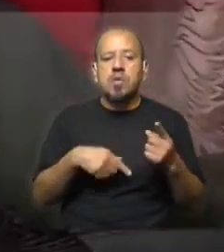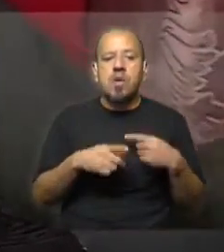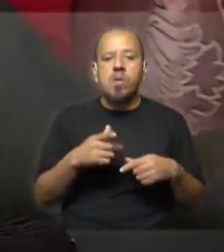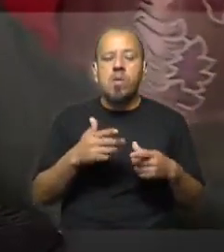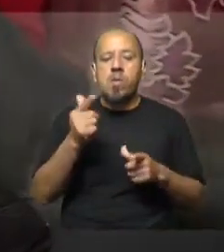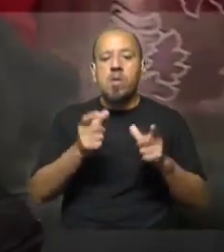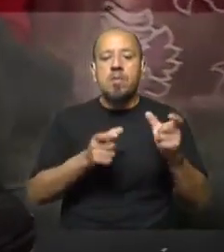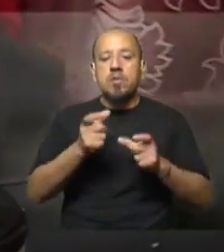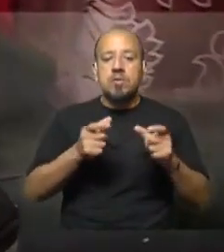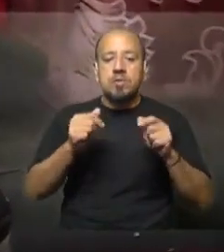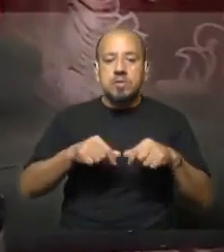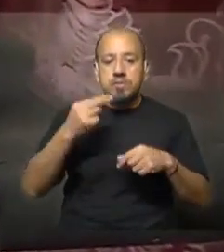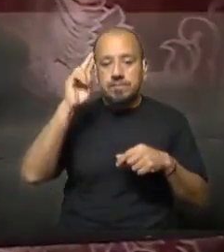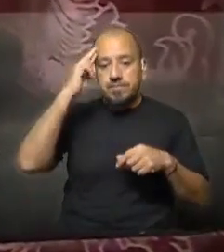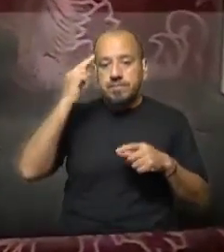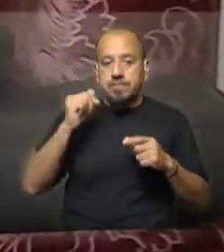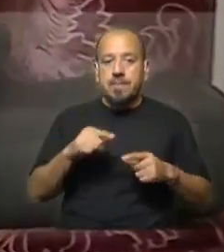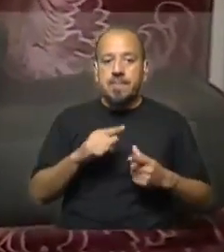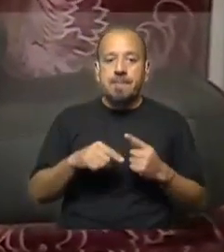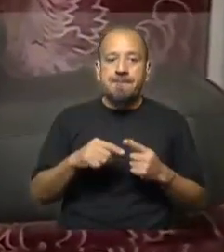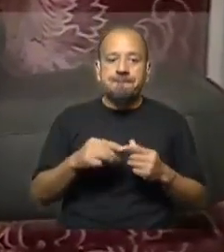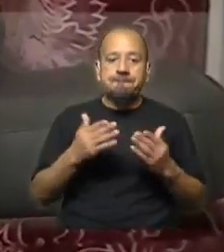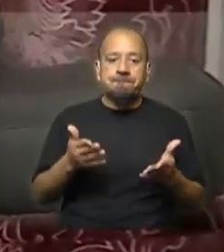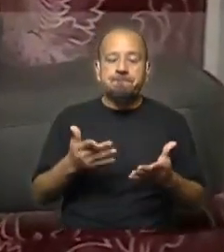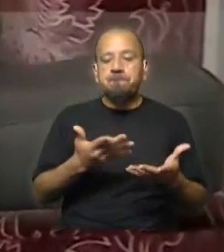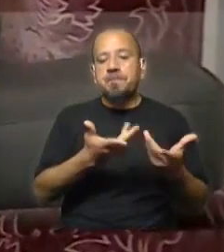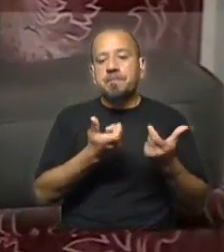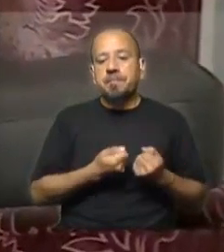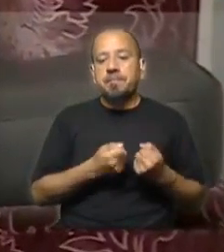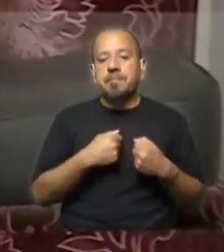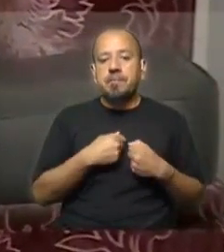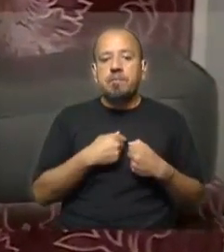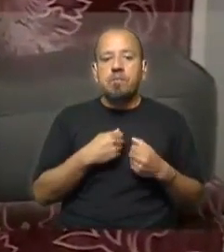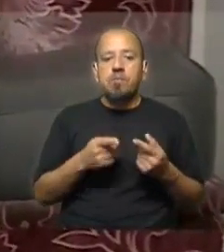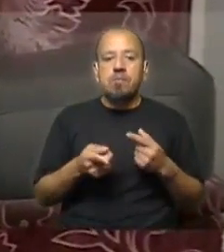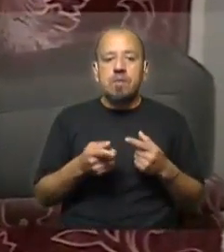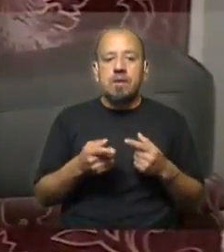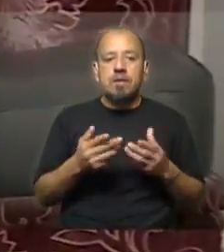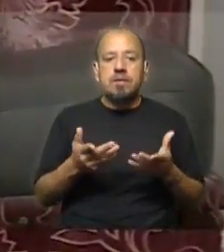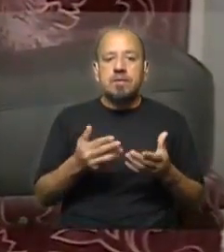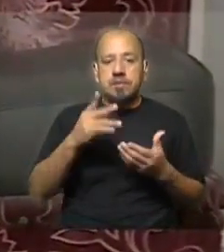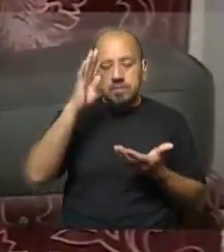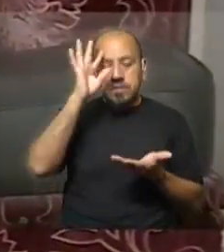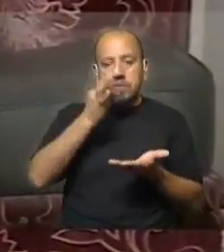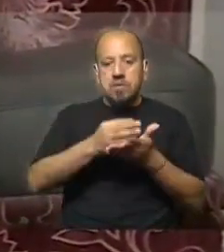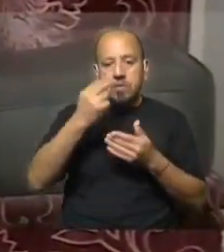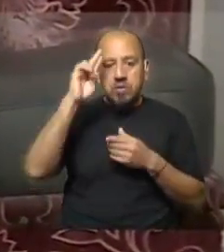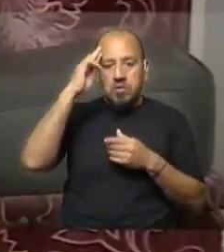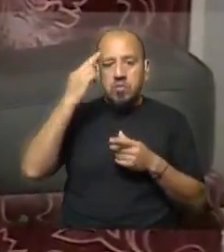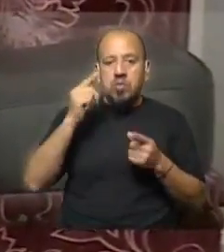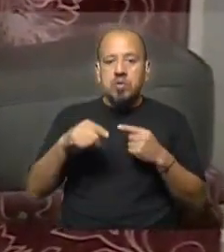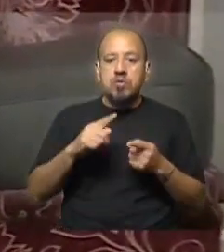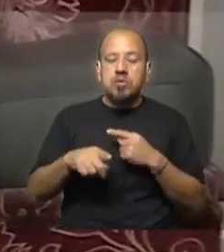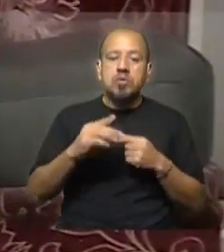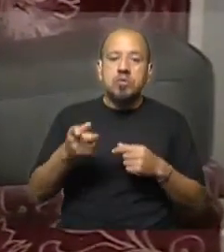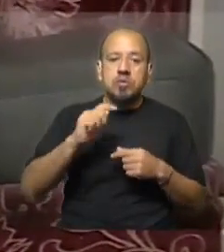las personas en Uruguay, si decís que fuiste apoyado y abrazado, digamos, por el pueblo uruguayo, eso es